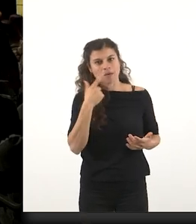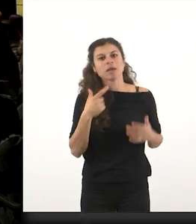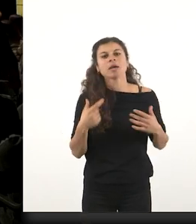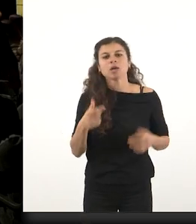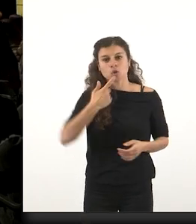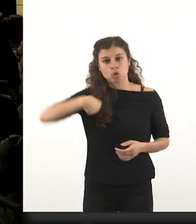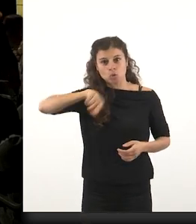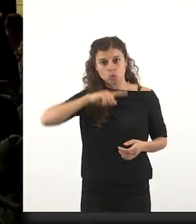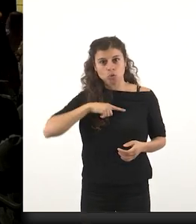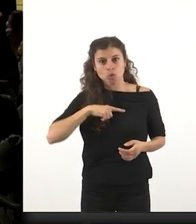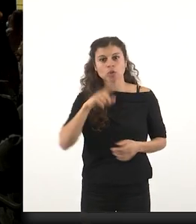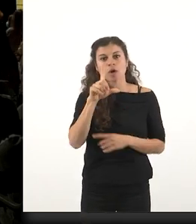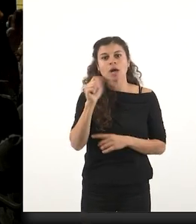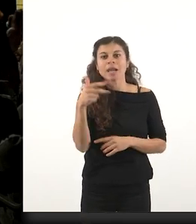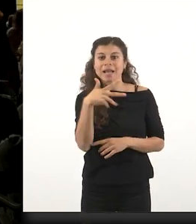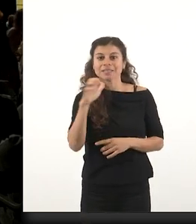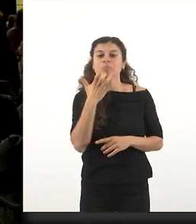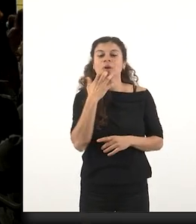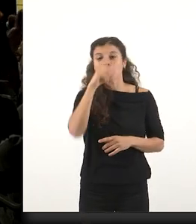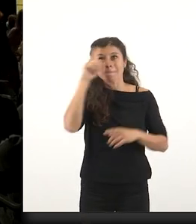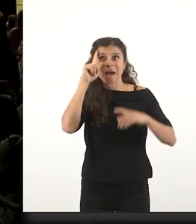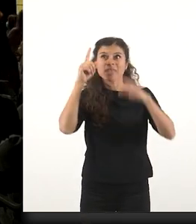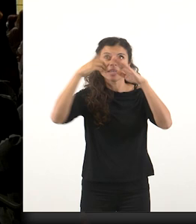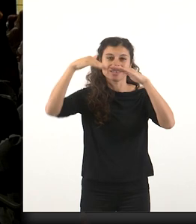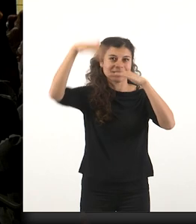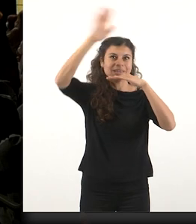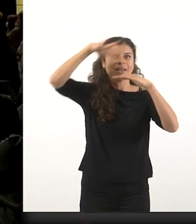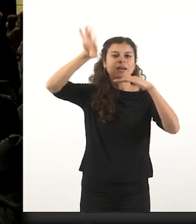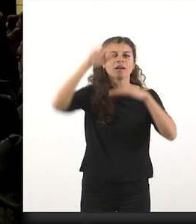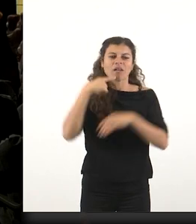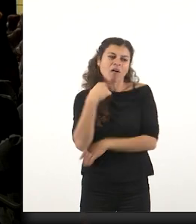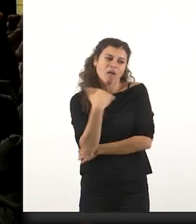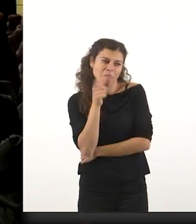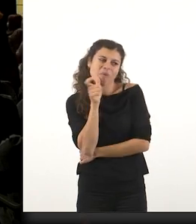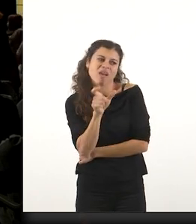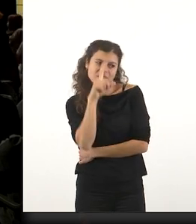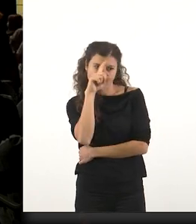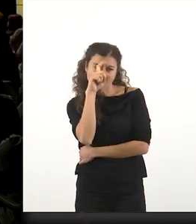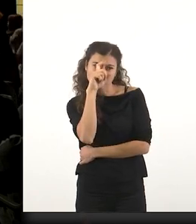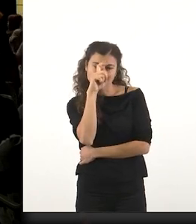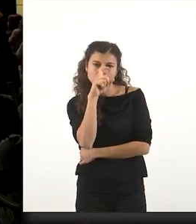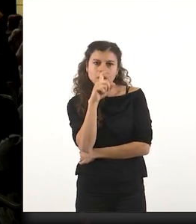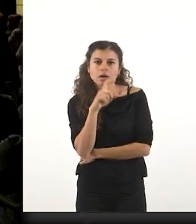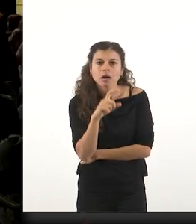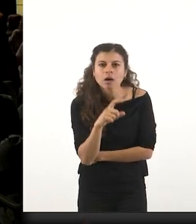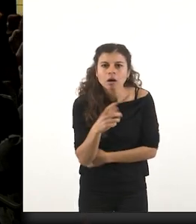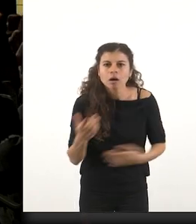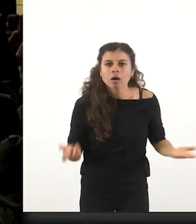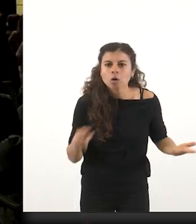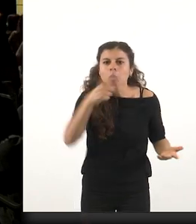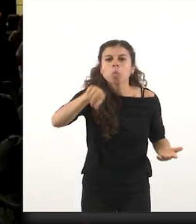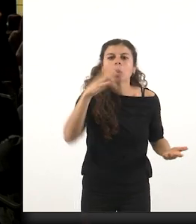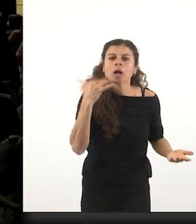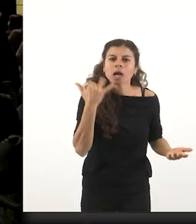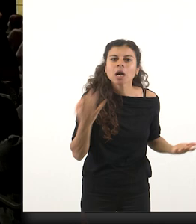digo la H, escucho que dicen, qué palabra más cazurra, ¿no? Pues no sé por qué es un rip, porque aparte que